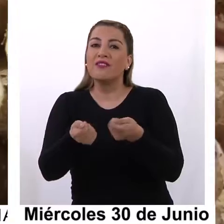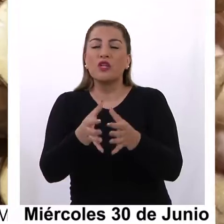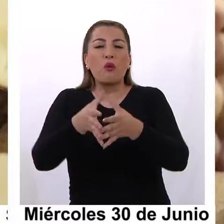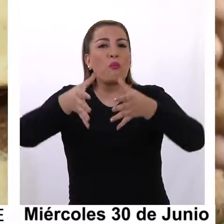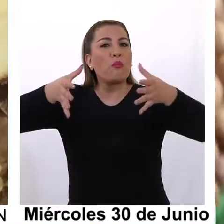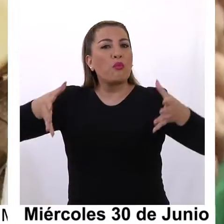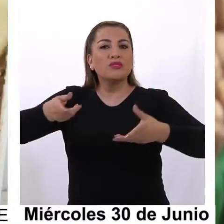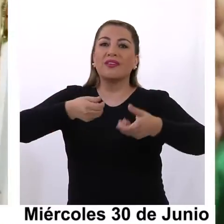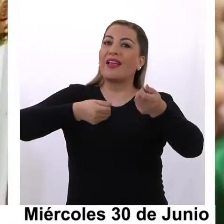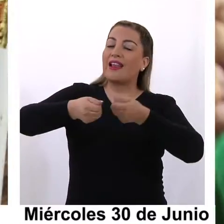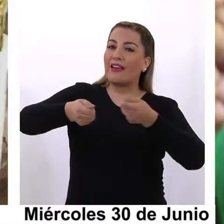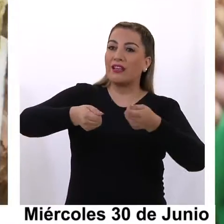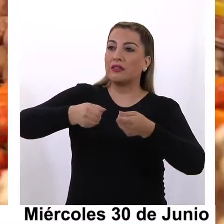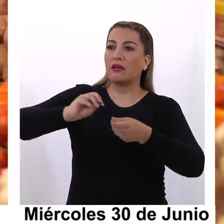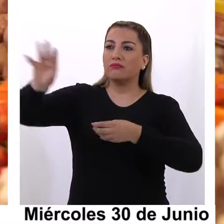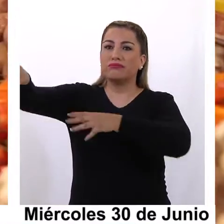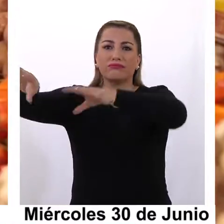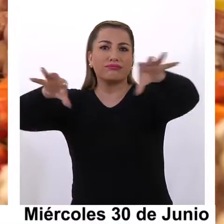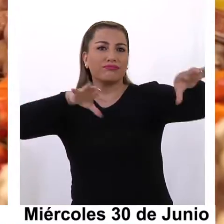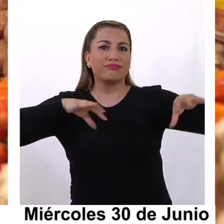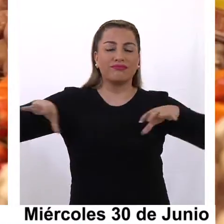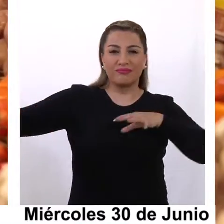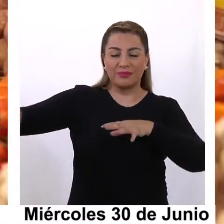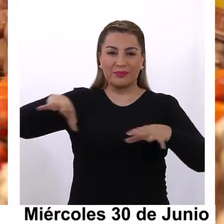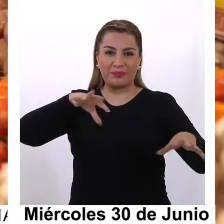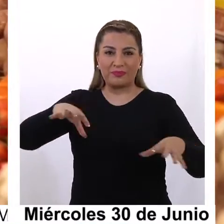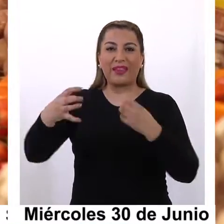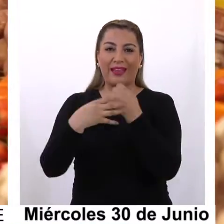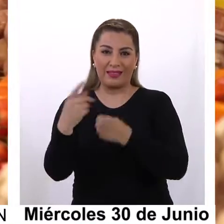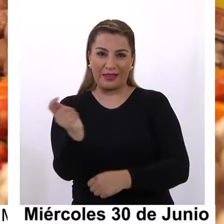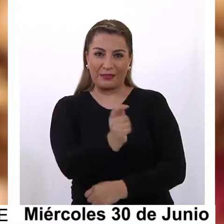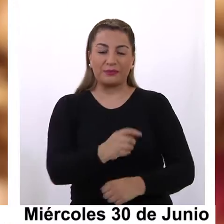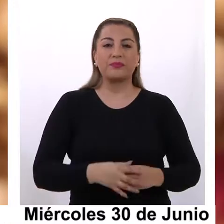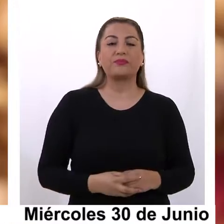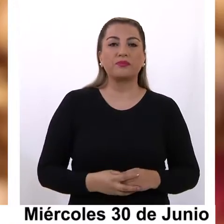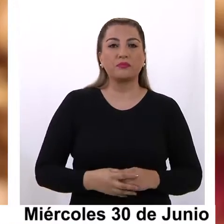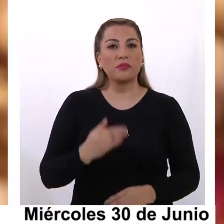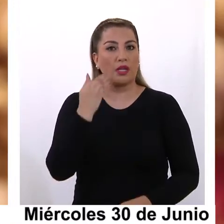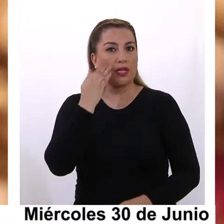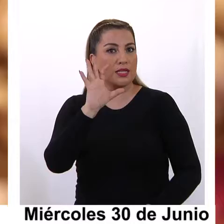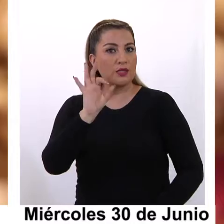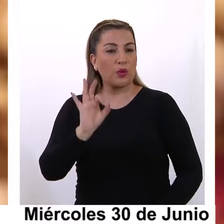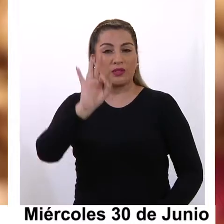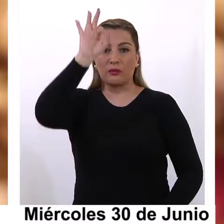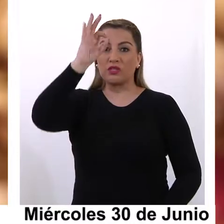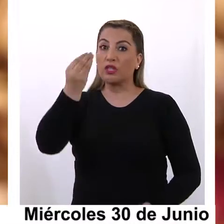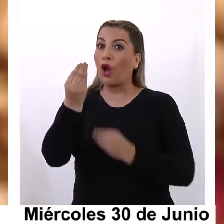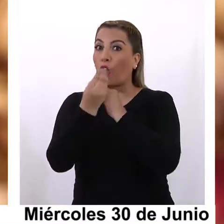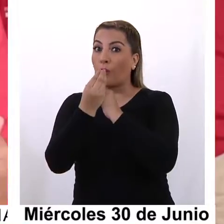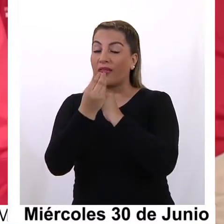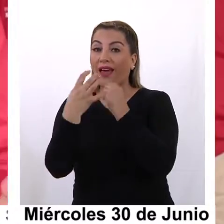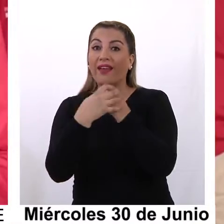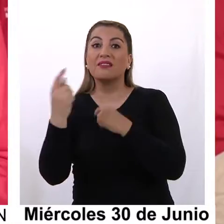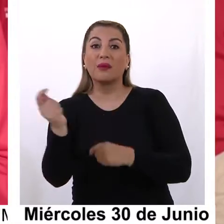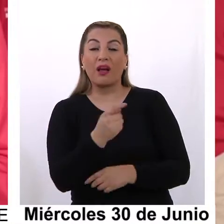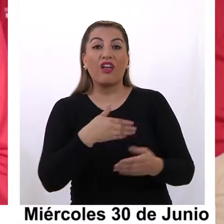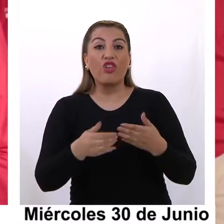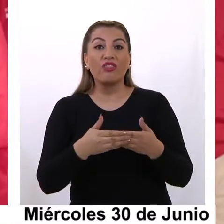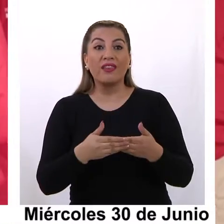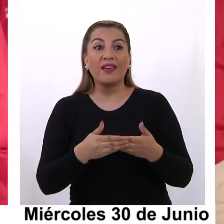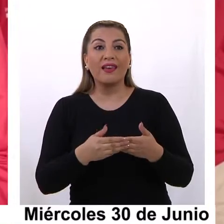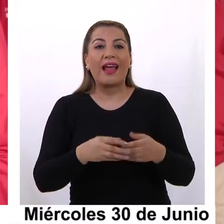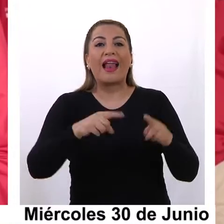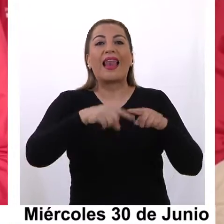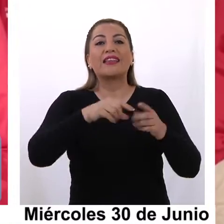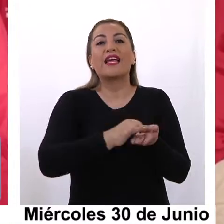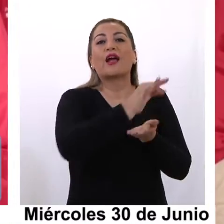parte de la venta y distribución de los productos agrícolas en la región. Cerca del 50% de los alimentos de esta región proviene de los valles, así que